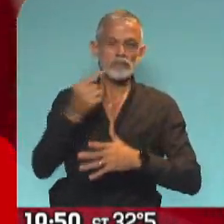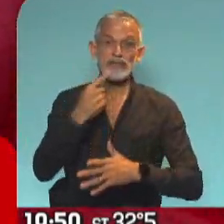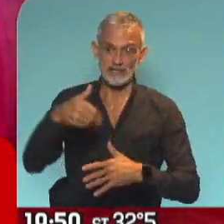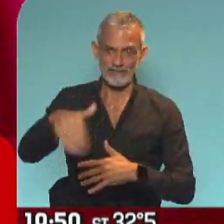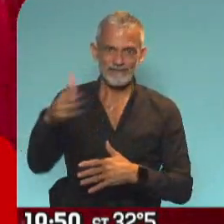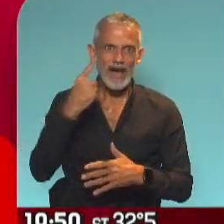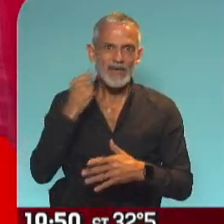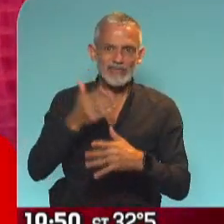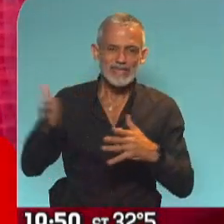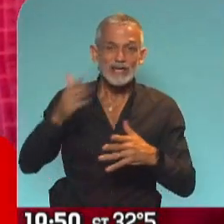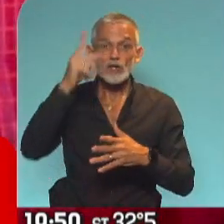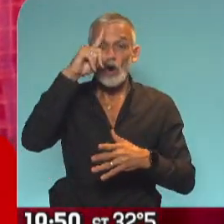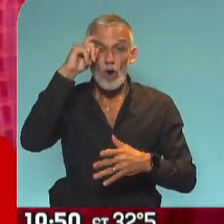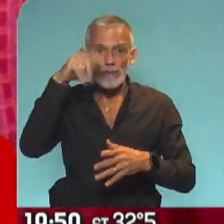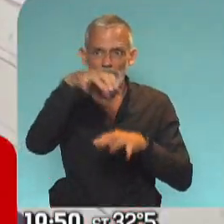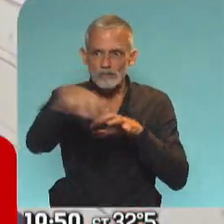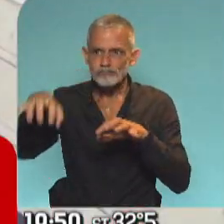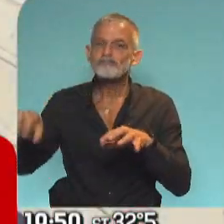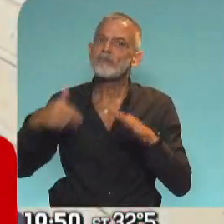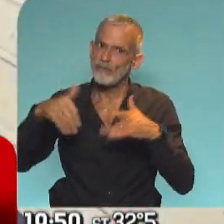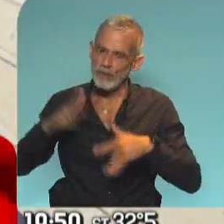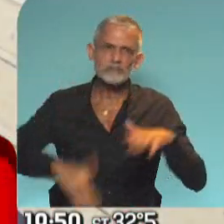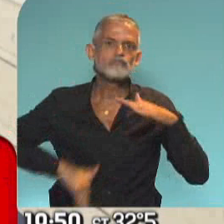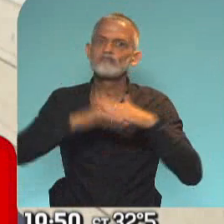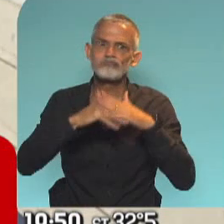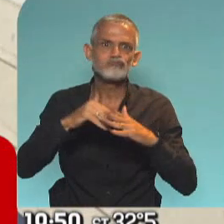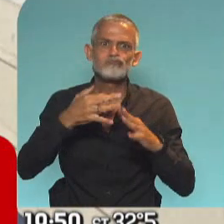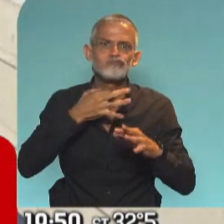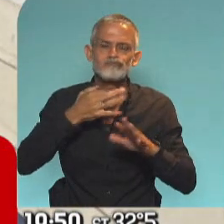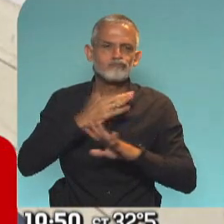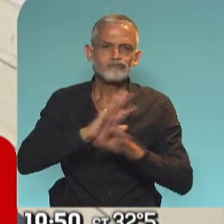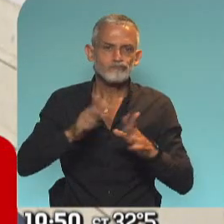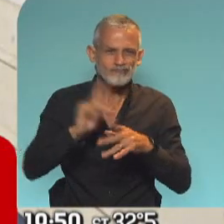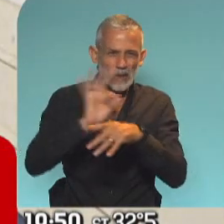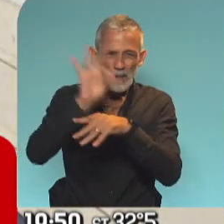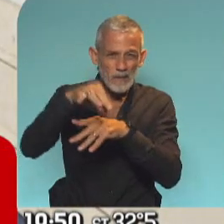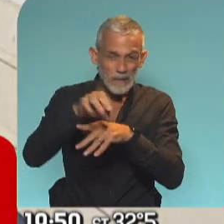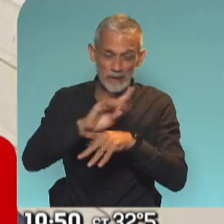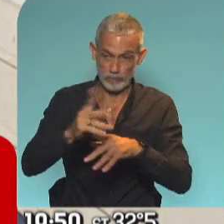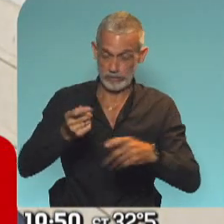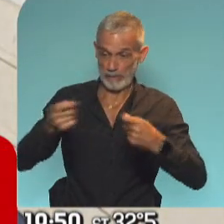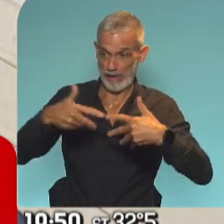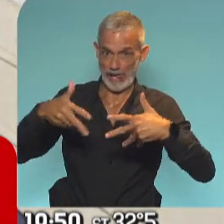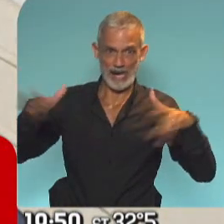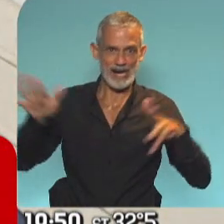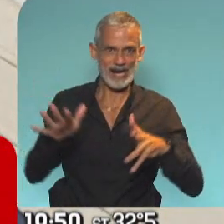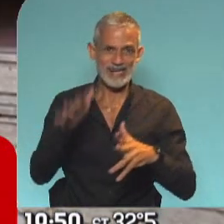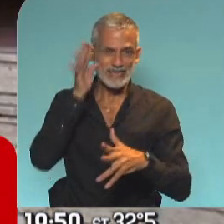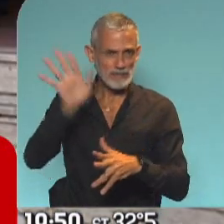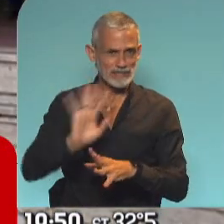días su sistema sanitario va a colapsar. El virus está fuera de control,